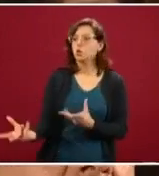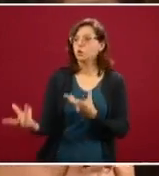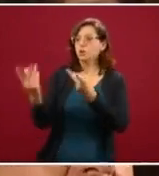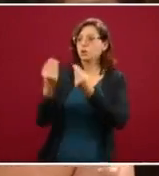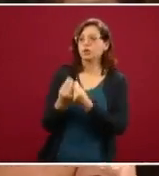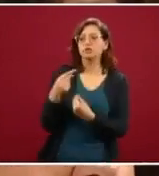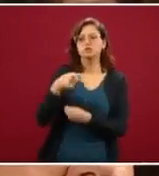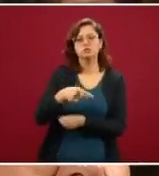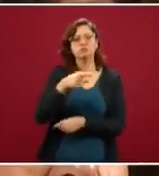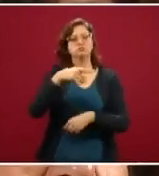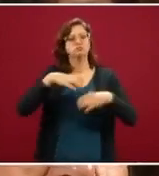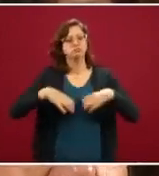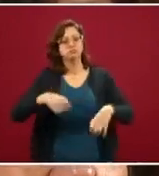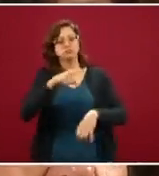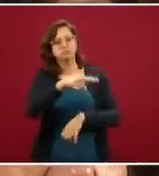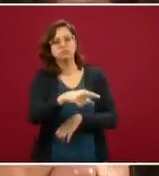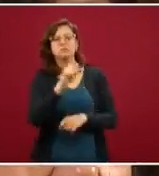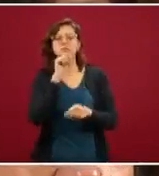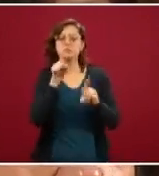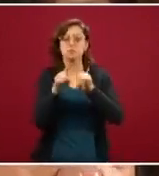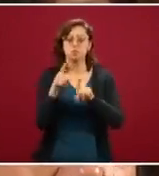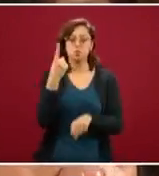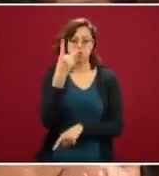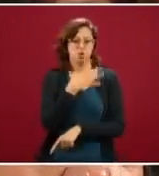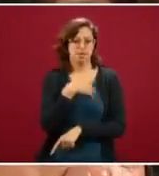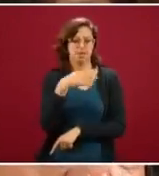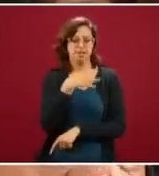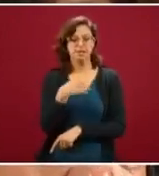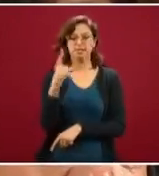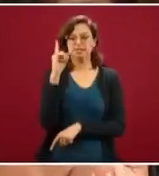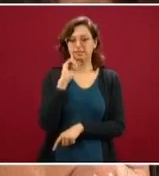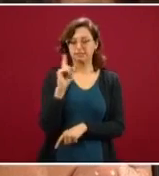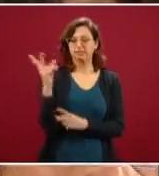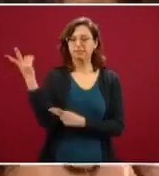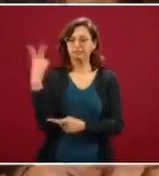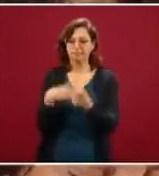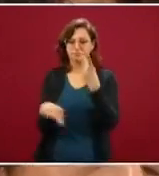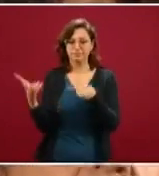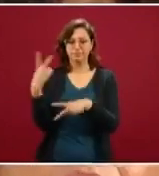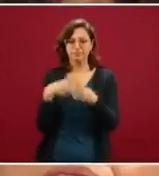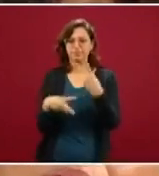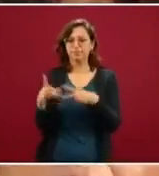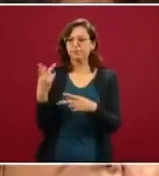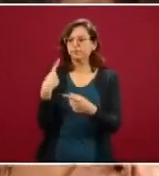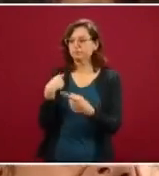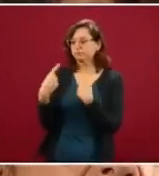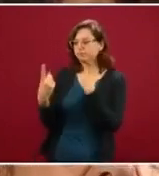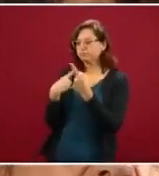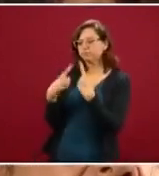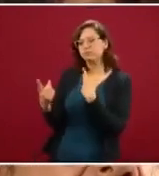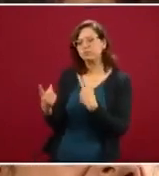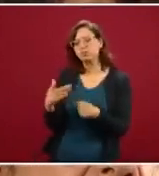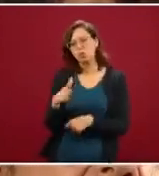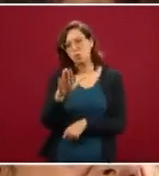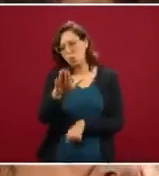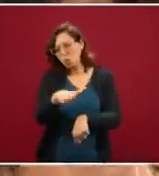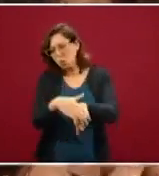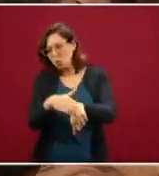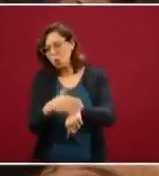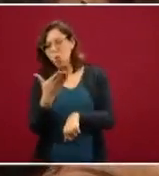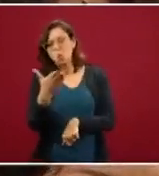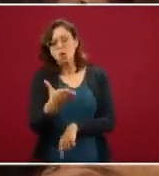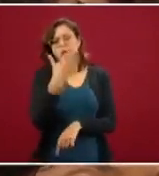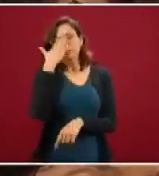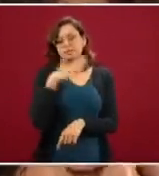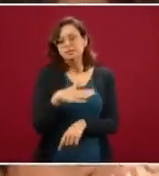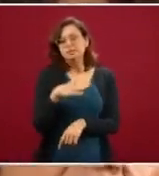ahí enterrados y una hija de uno de ellos. No sé si usted estaba enterado, presidente, ellas